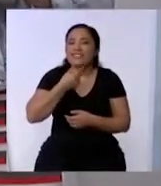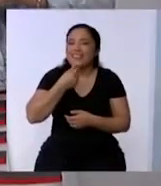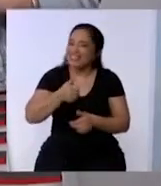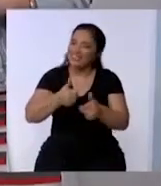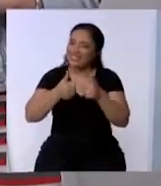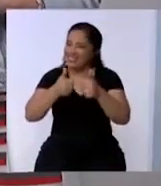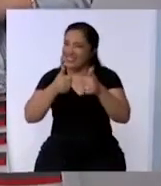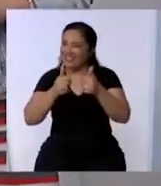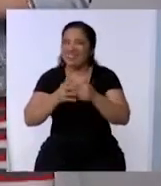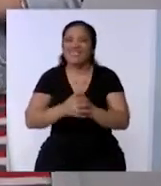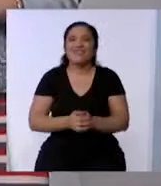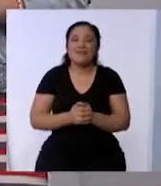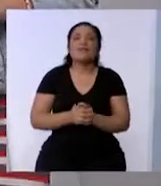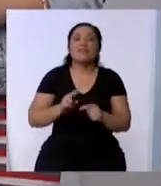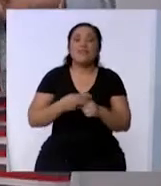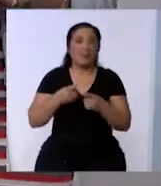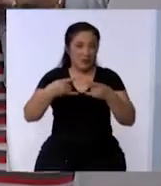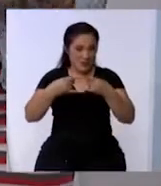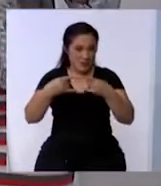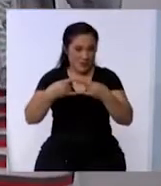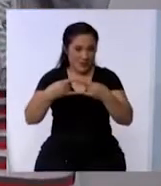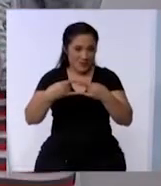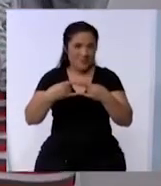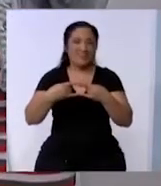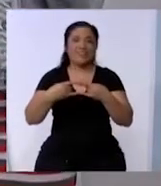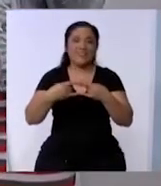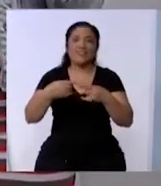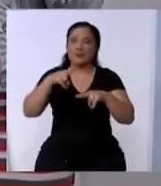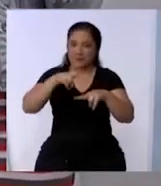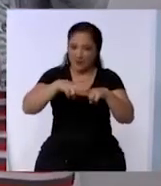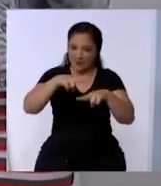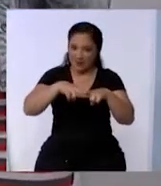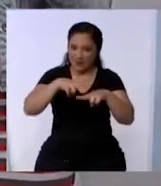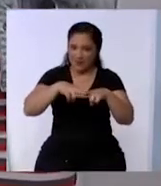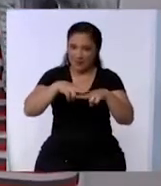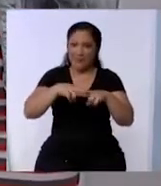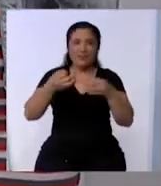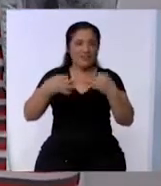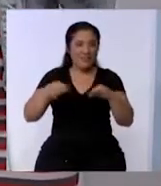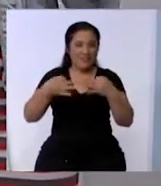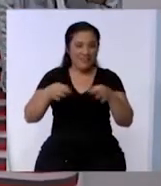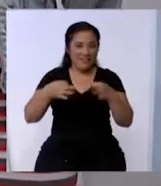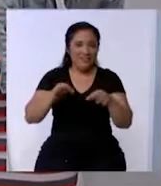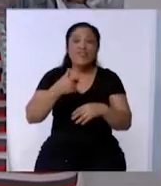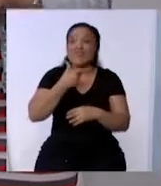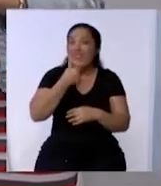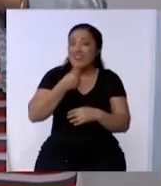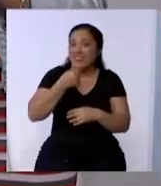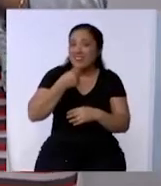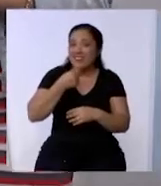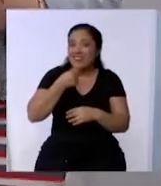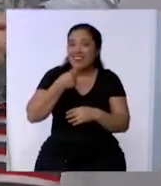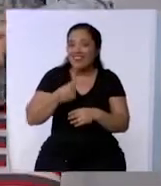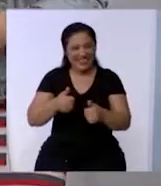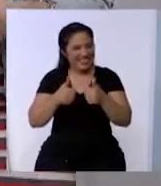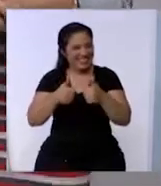jueves. Y repasamos, lunes, sí. Ahí está el lunes. Martes, sí. Miércoles, jueves. Y jueves,